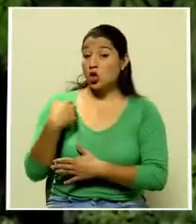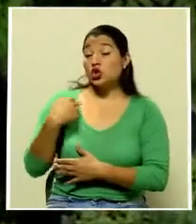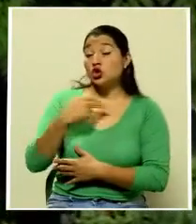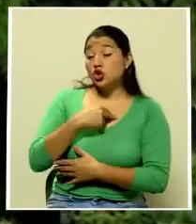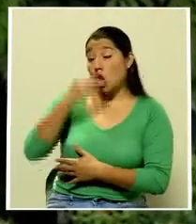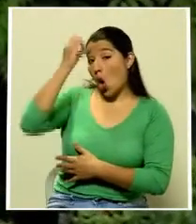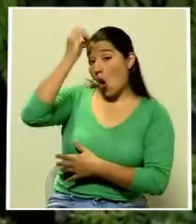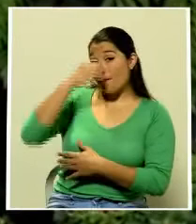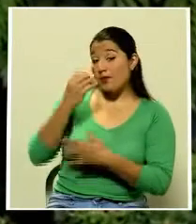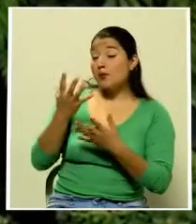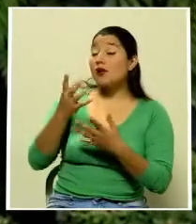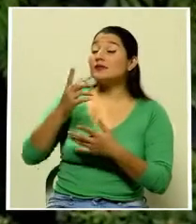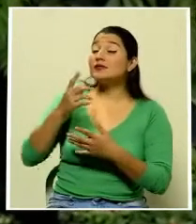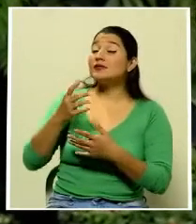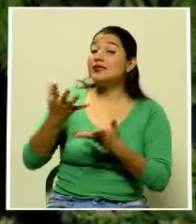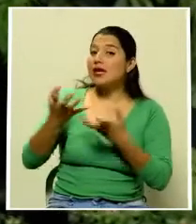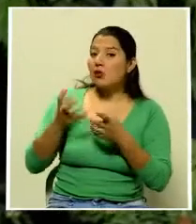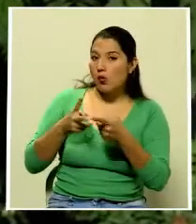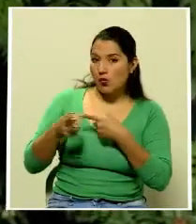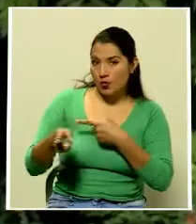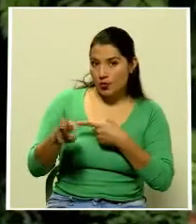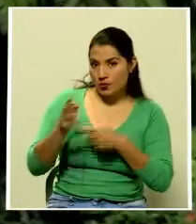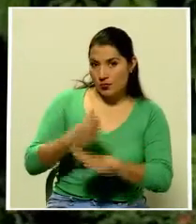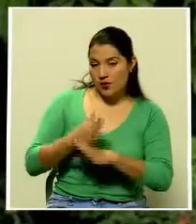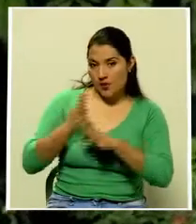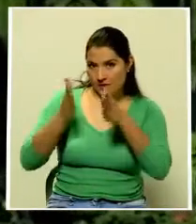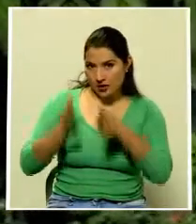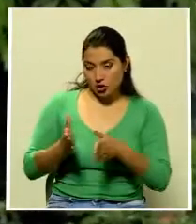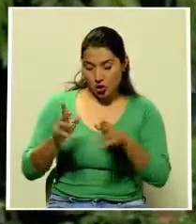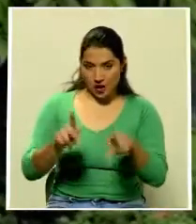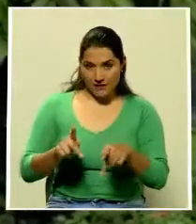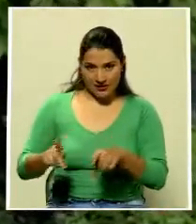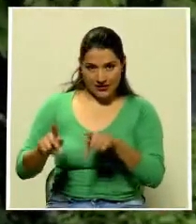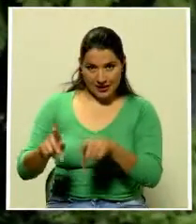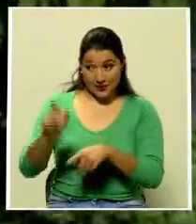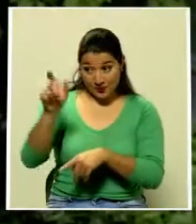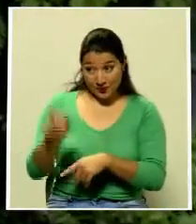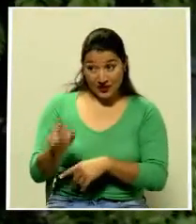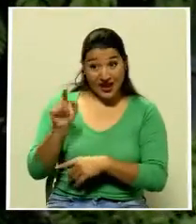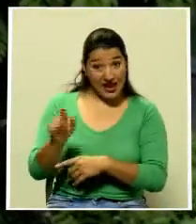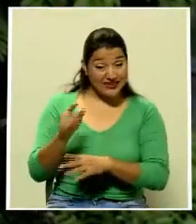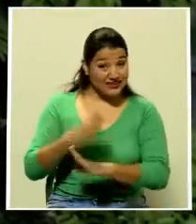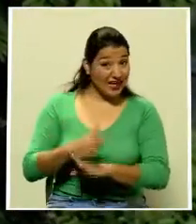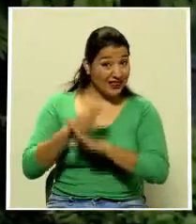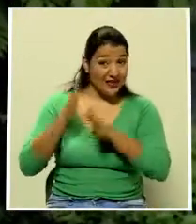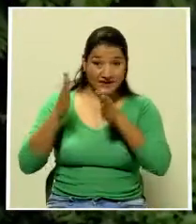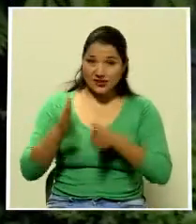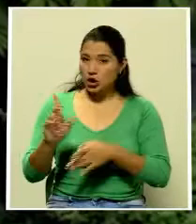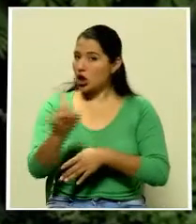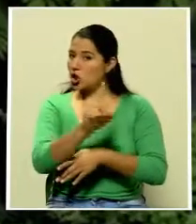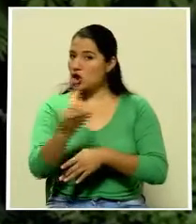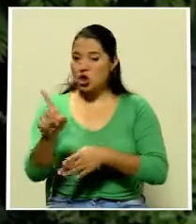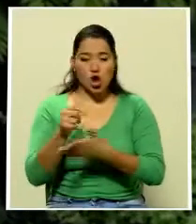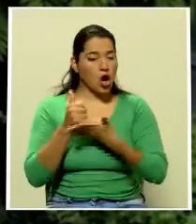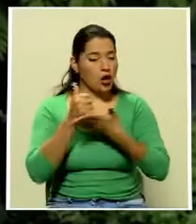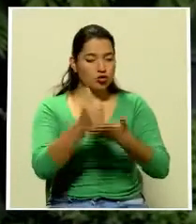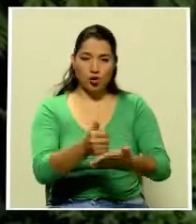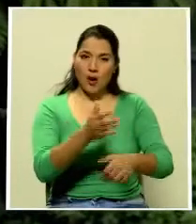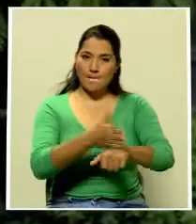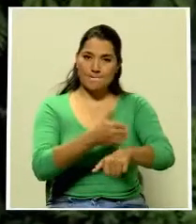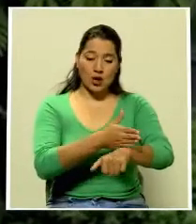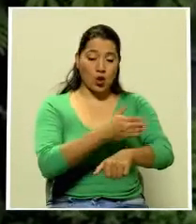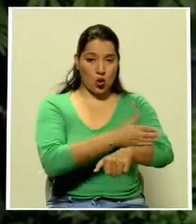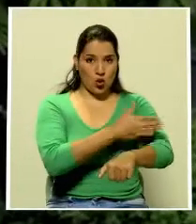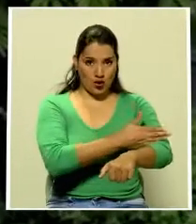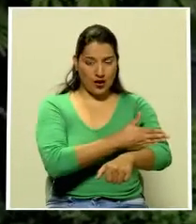destitución de la señora defensora. La defensora no está contribuyendo al fortalecimiento